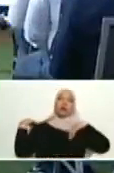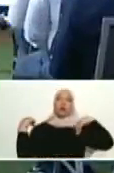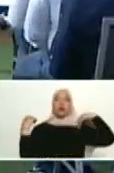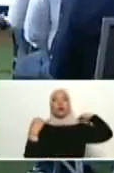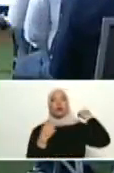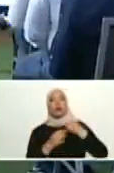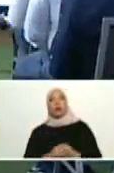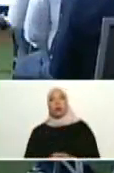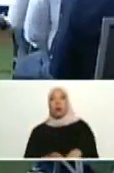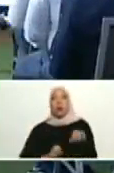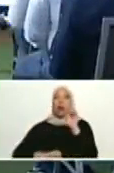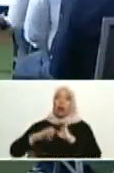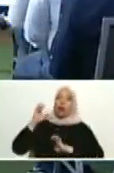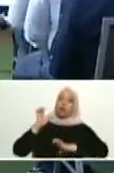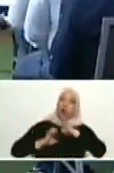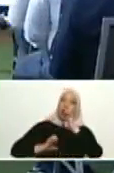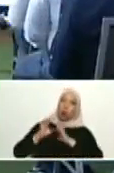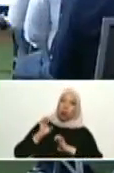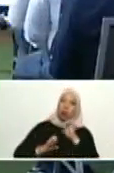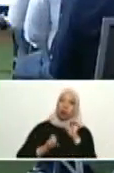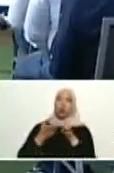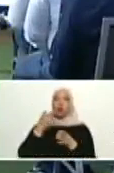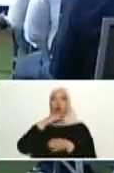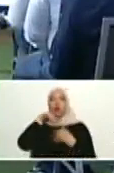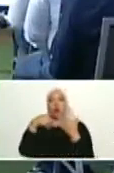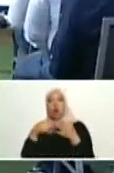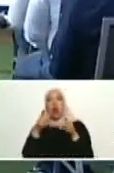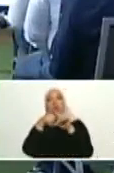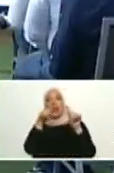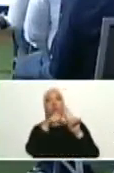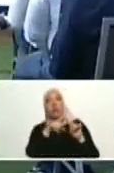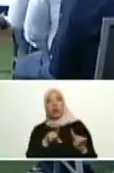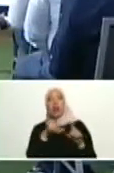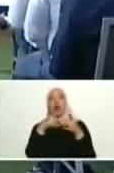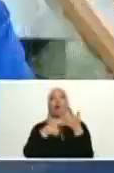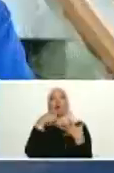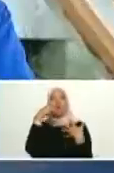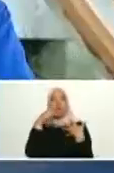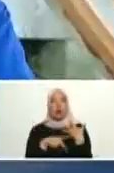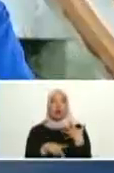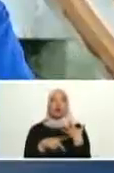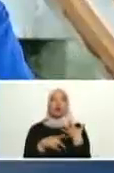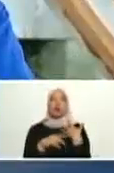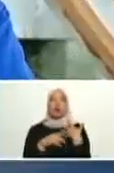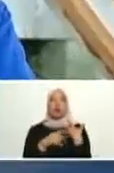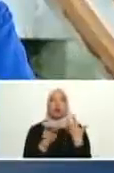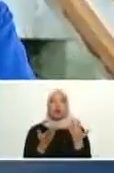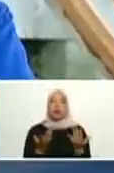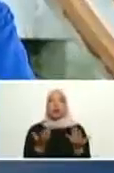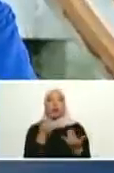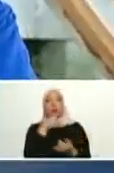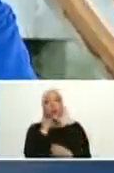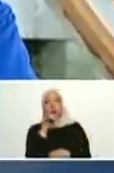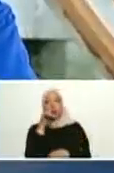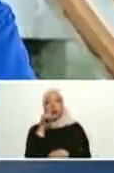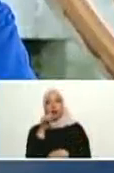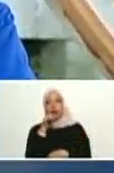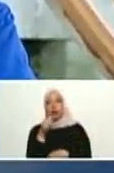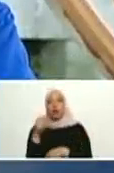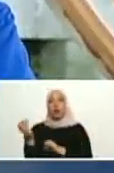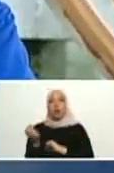piense, que evalúe, asesores de diversos signos, diversas propuestas. Y meterle, mira,